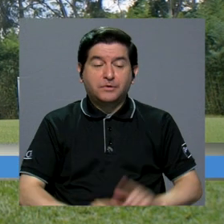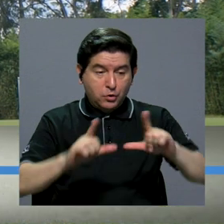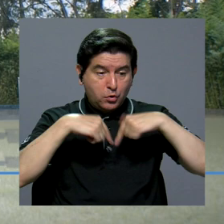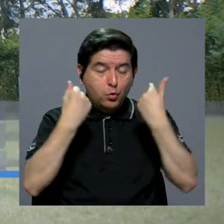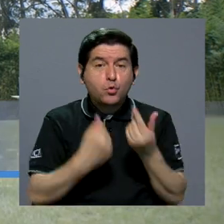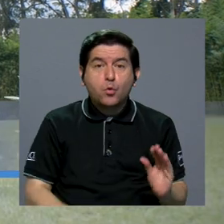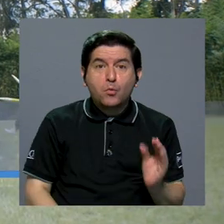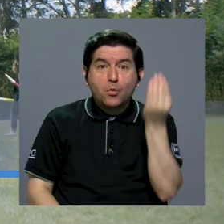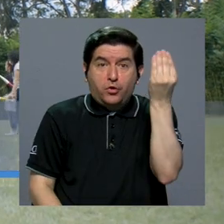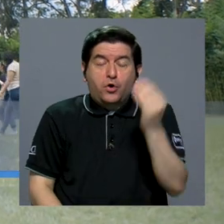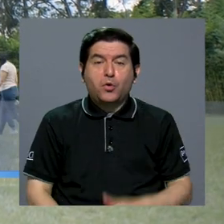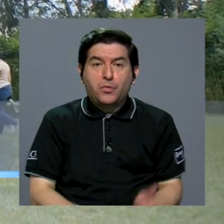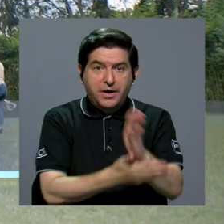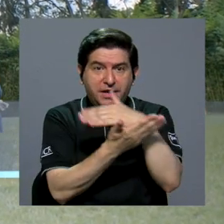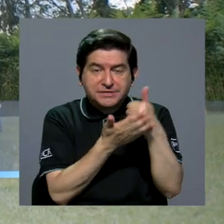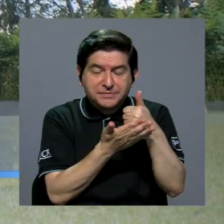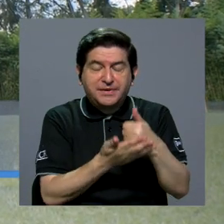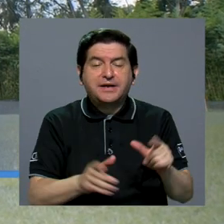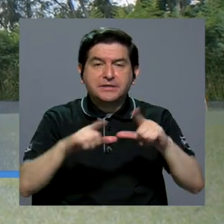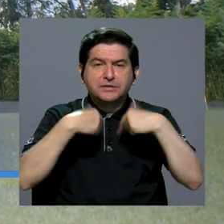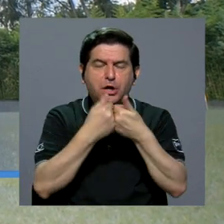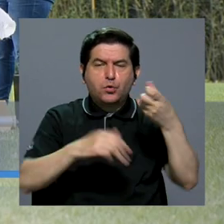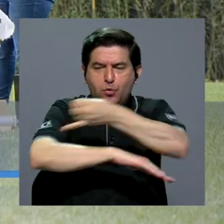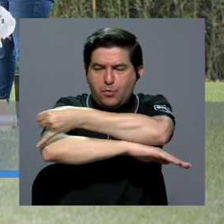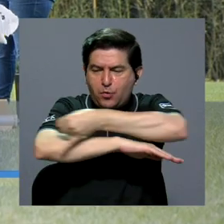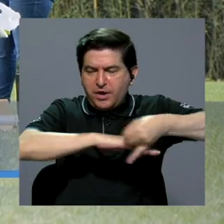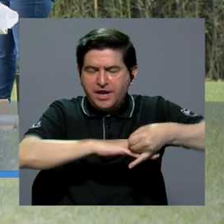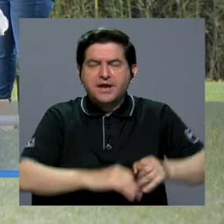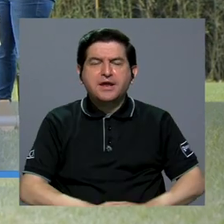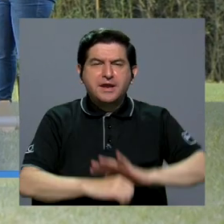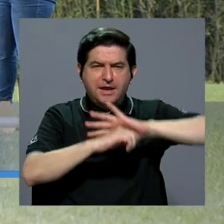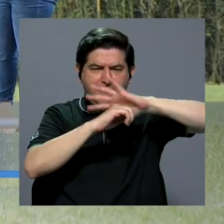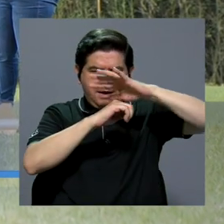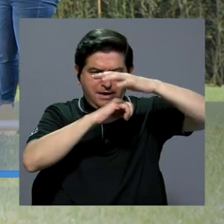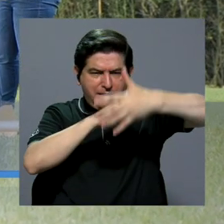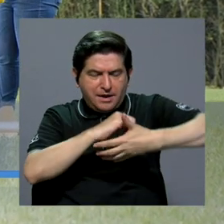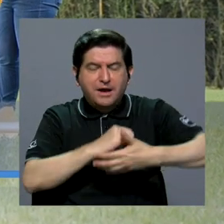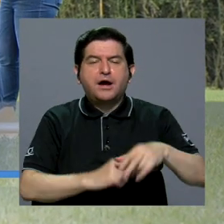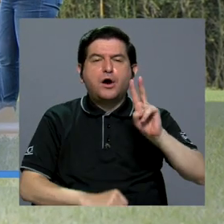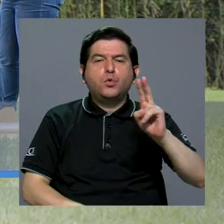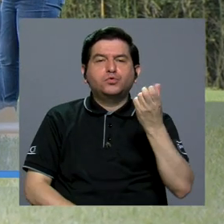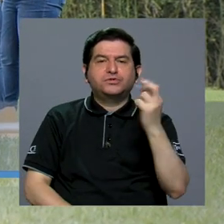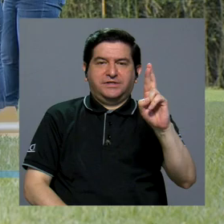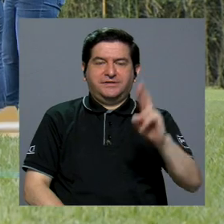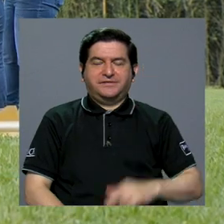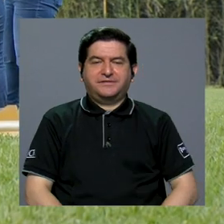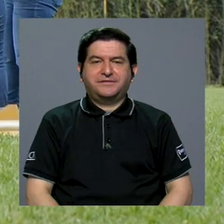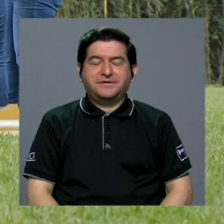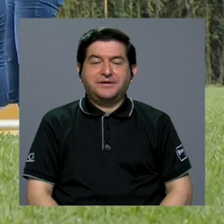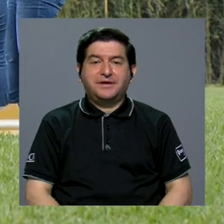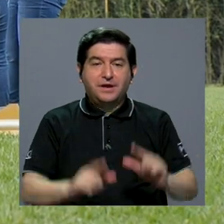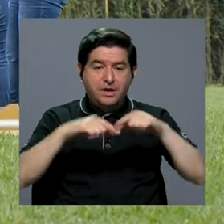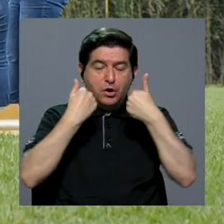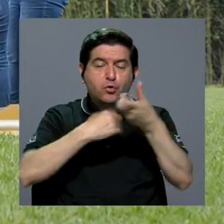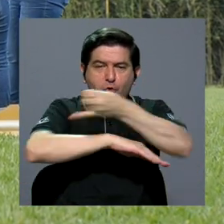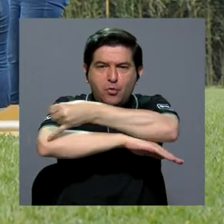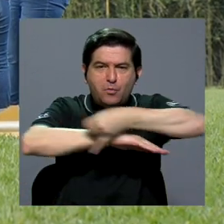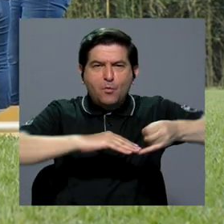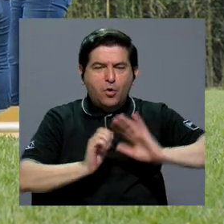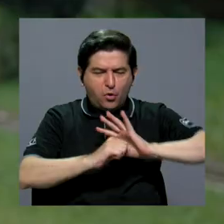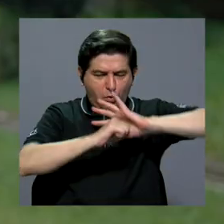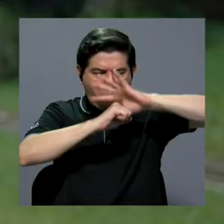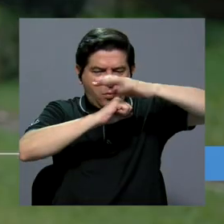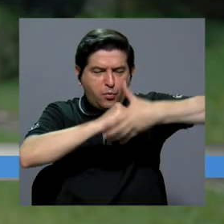Este grupo de jóvenes forman parte del Grupo de Ingeniería Aeroespacial de la Universidad de Costa Rica. El Grupo de Ingeniería